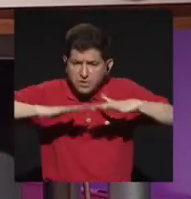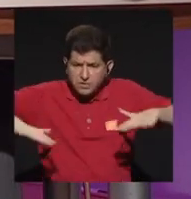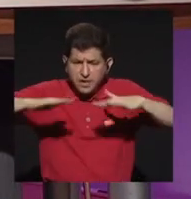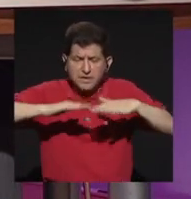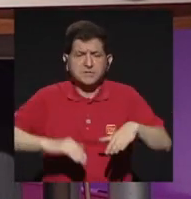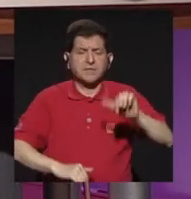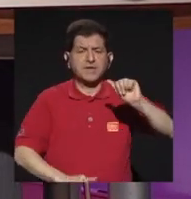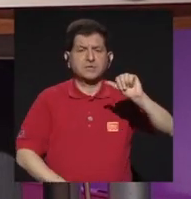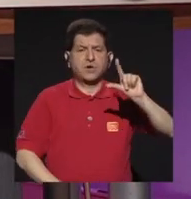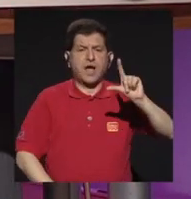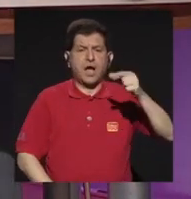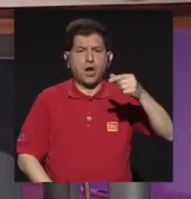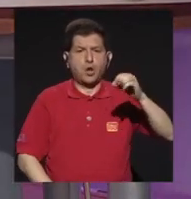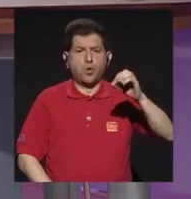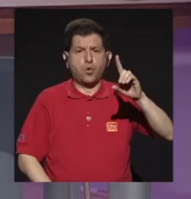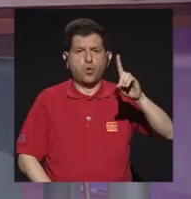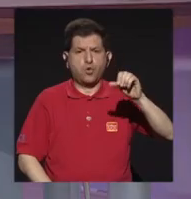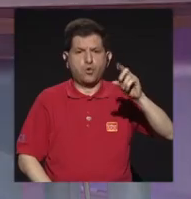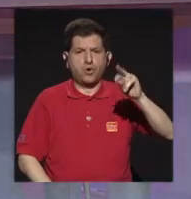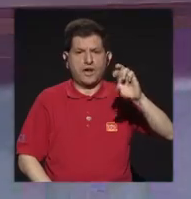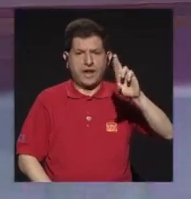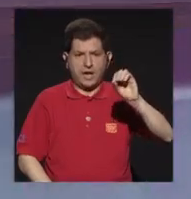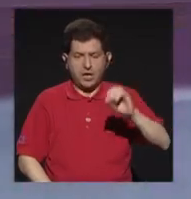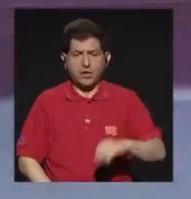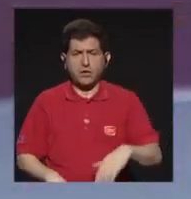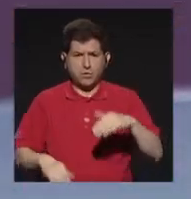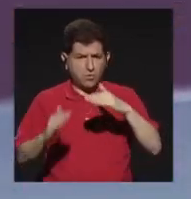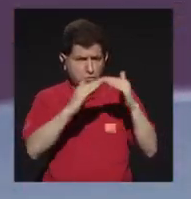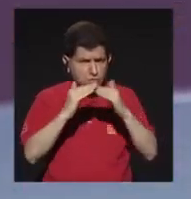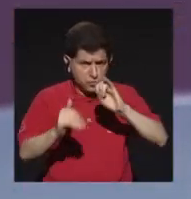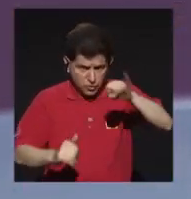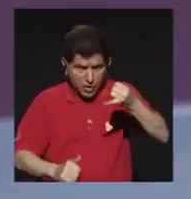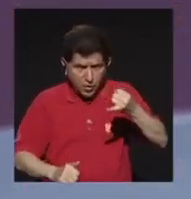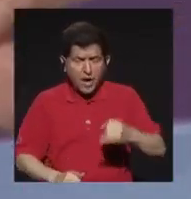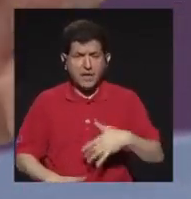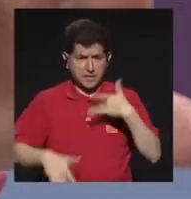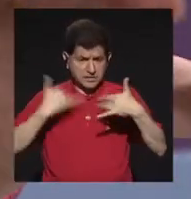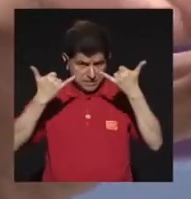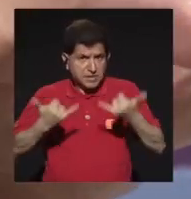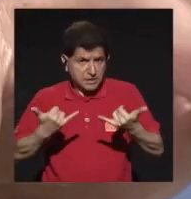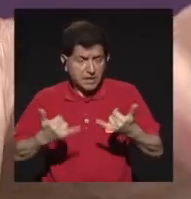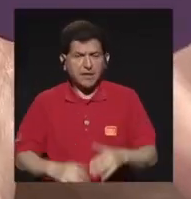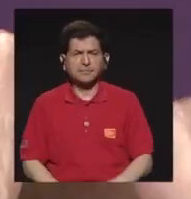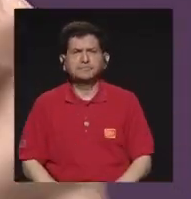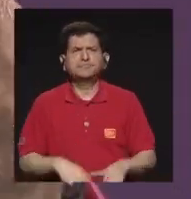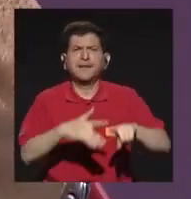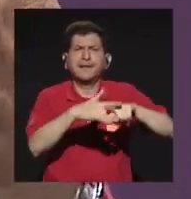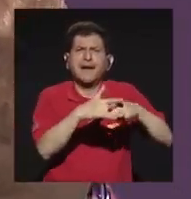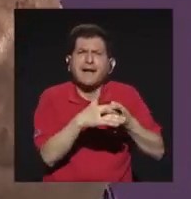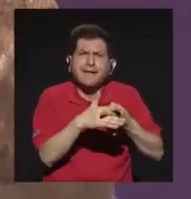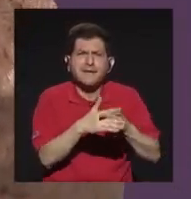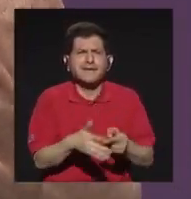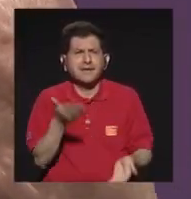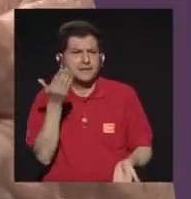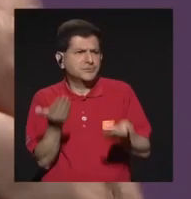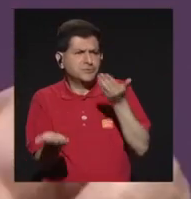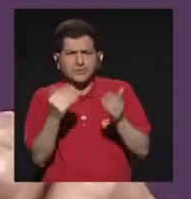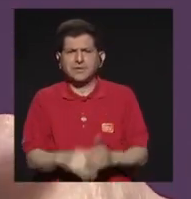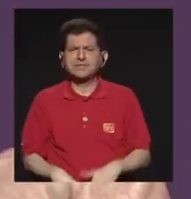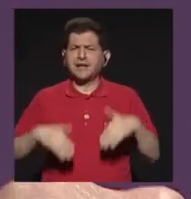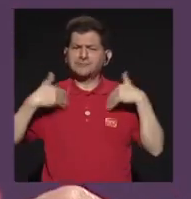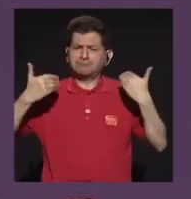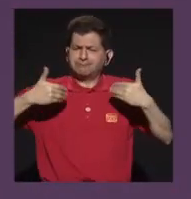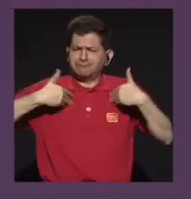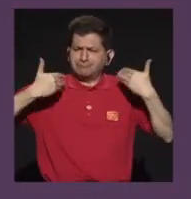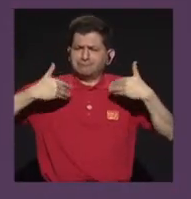sienten en ciudad juárez al principio hubo como gran alegría